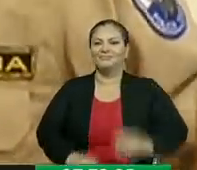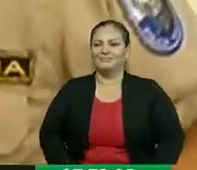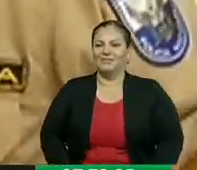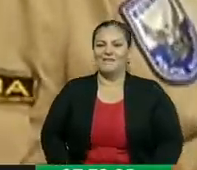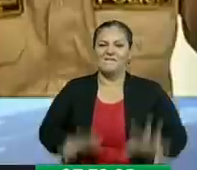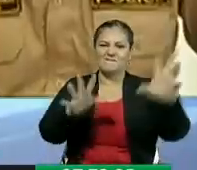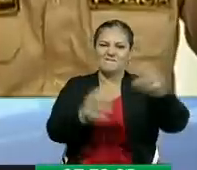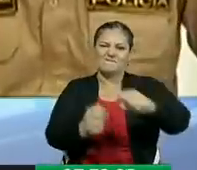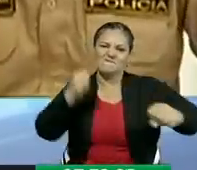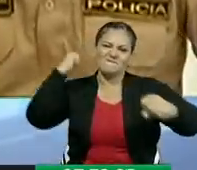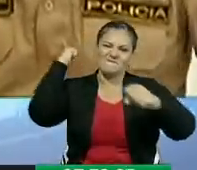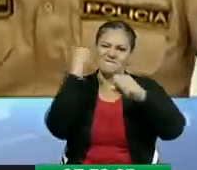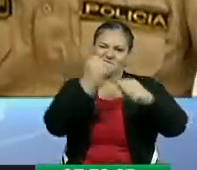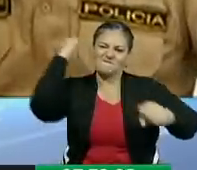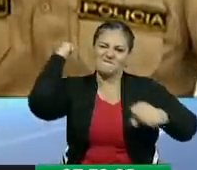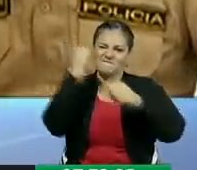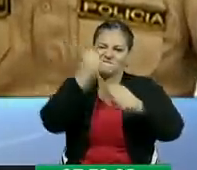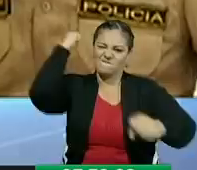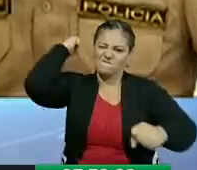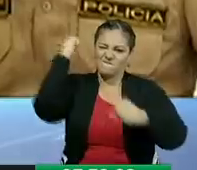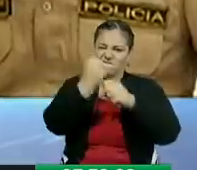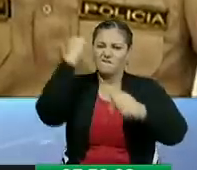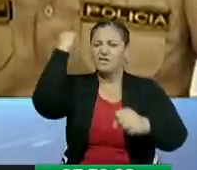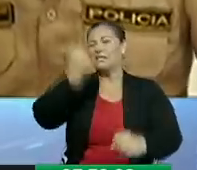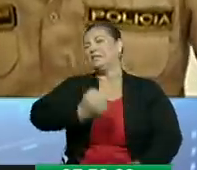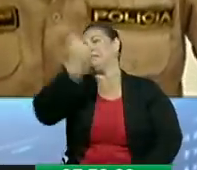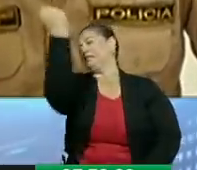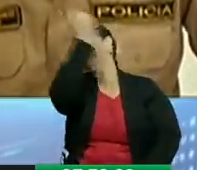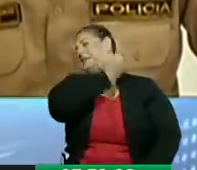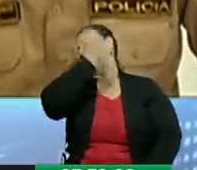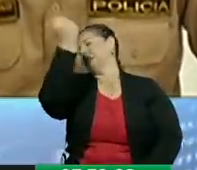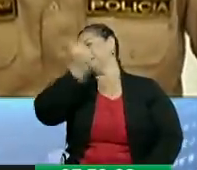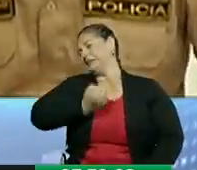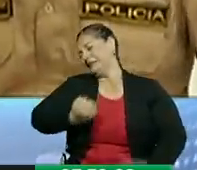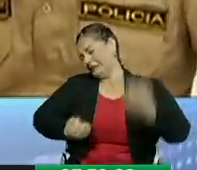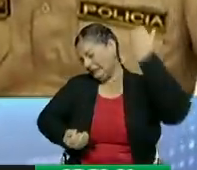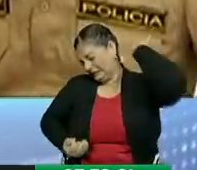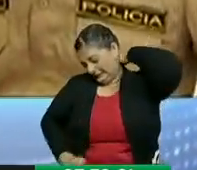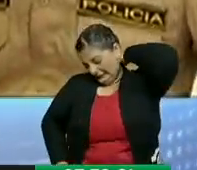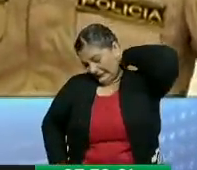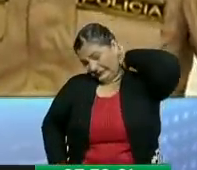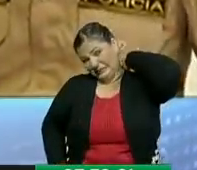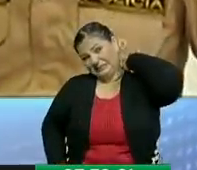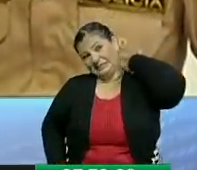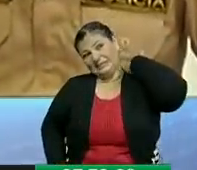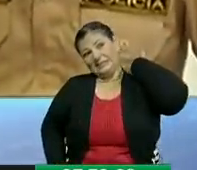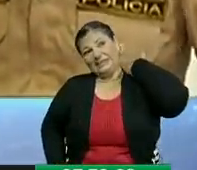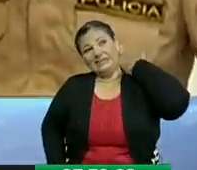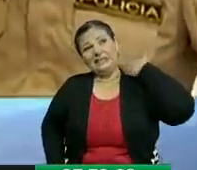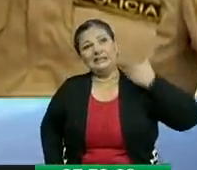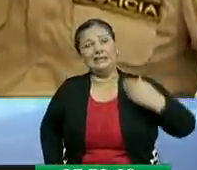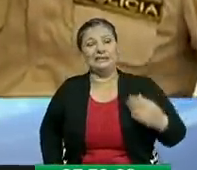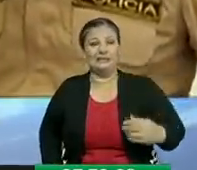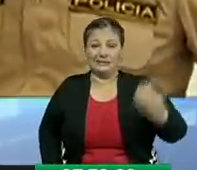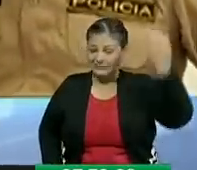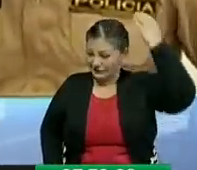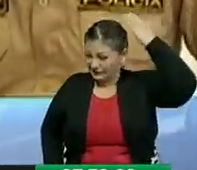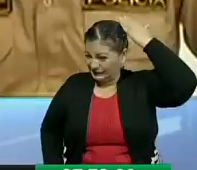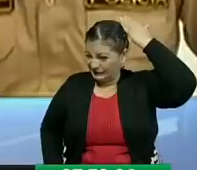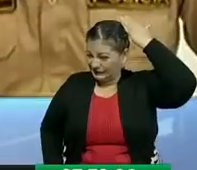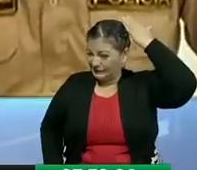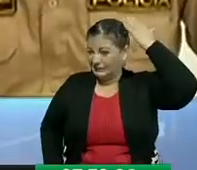arma blanca, a la altura de la espalda con 2 cortes y de la parte posterior de la cabeza en el